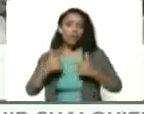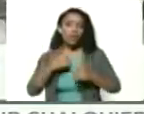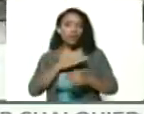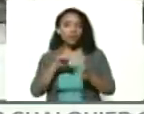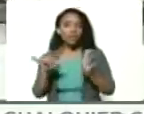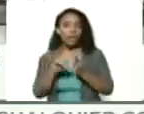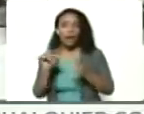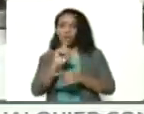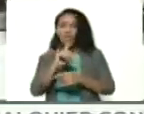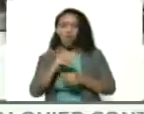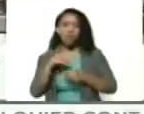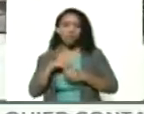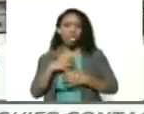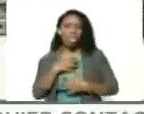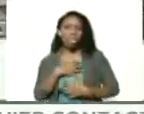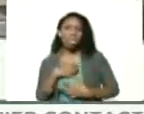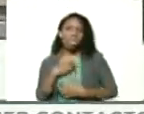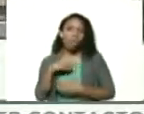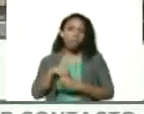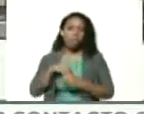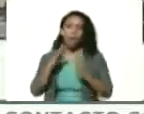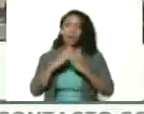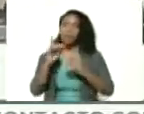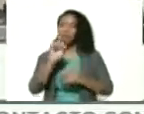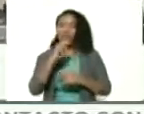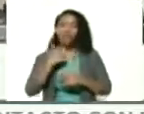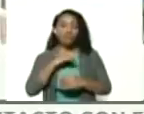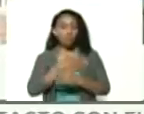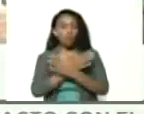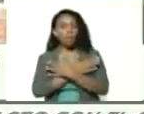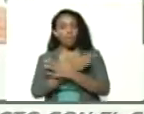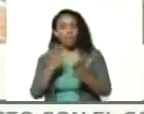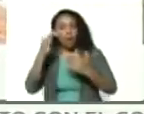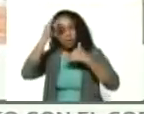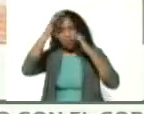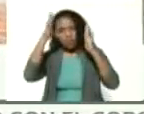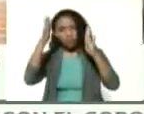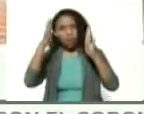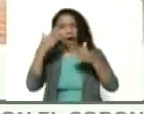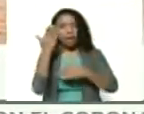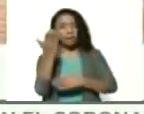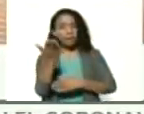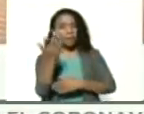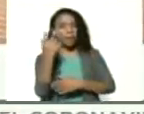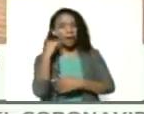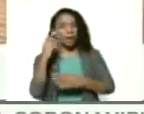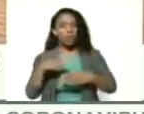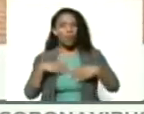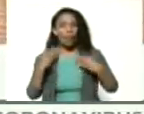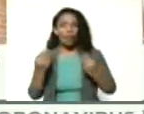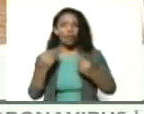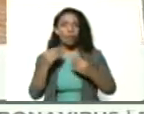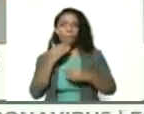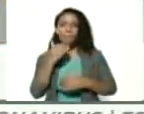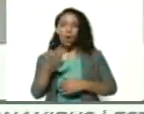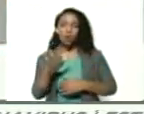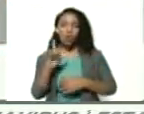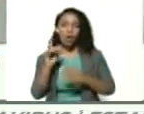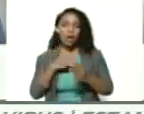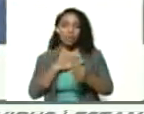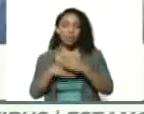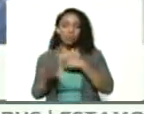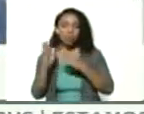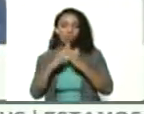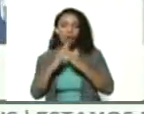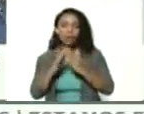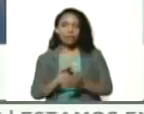no te quedes con síntomas en la casa, que nosotros estamos dispuestos a atenderte para que te recuperes pronto y salgas sano para tu